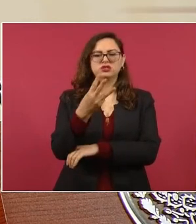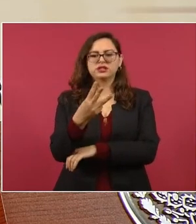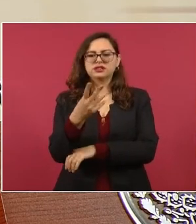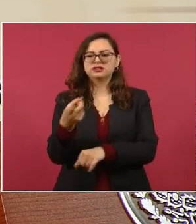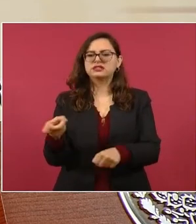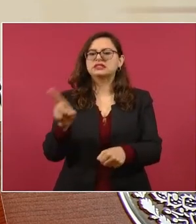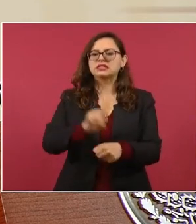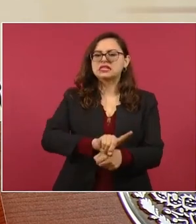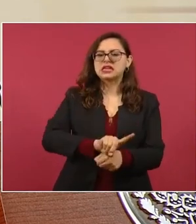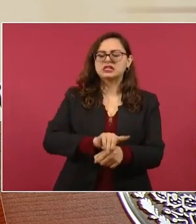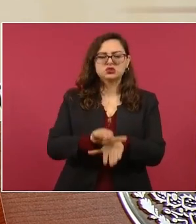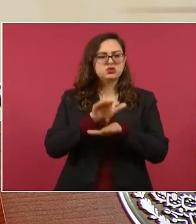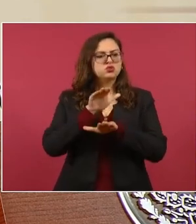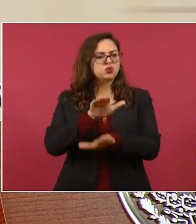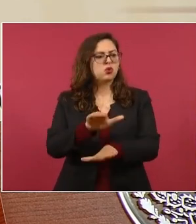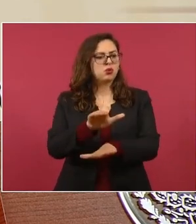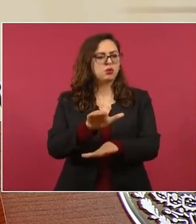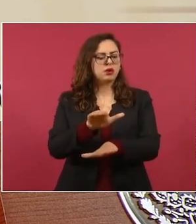o tres,